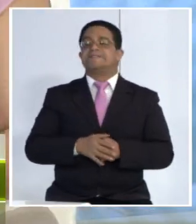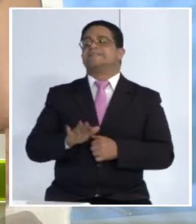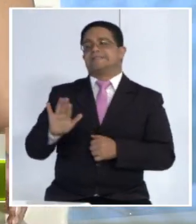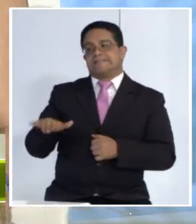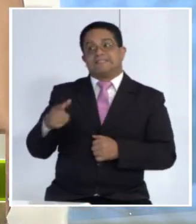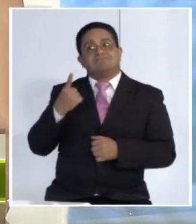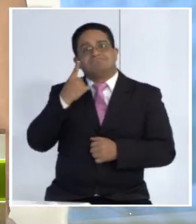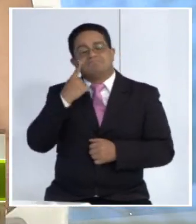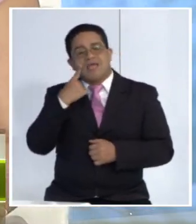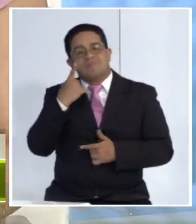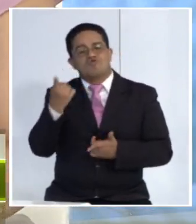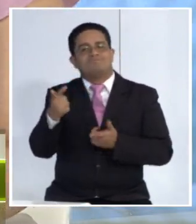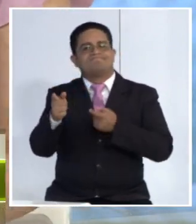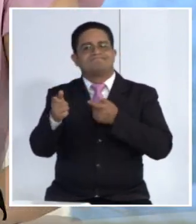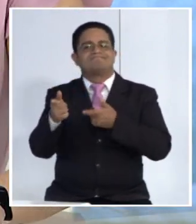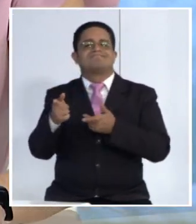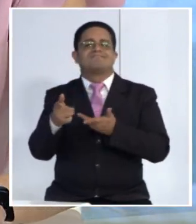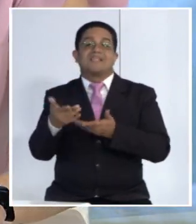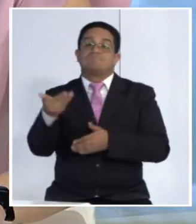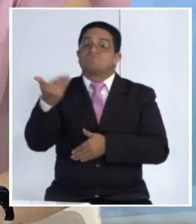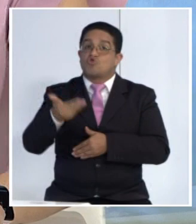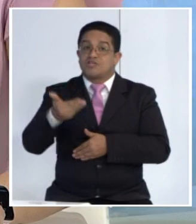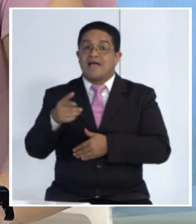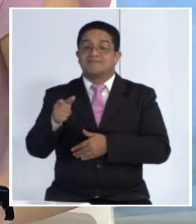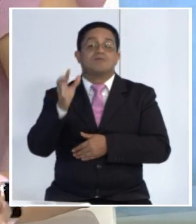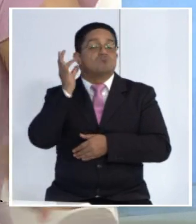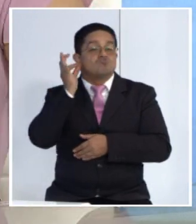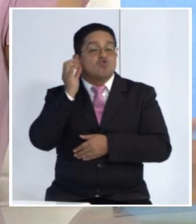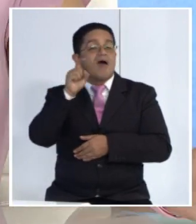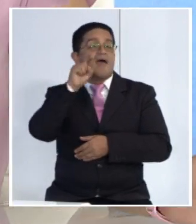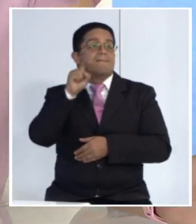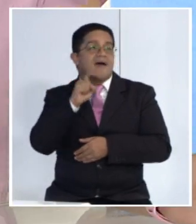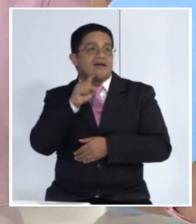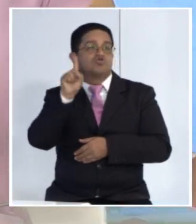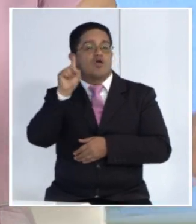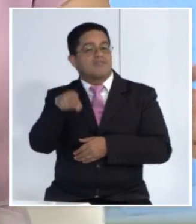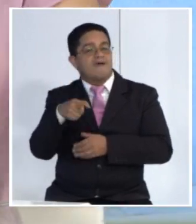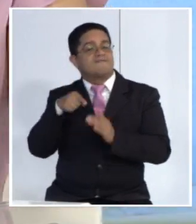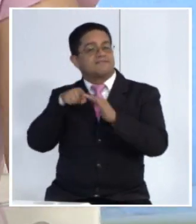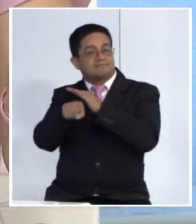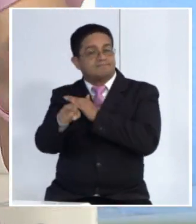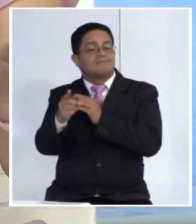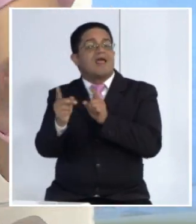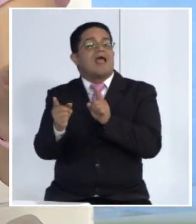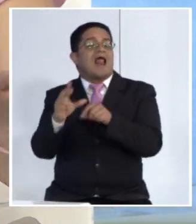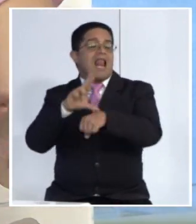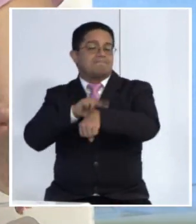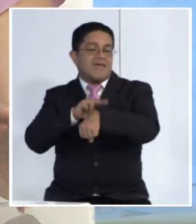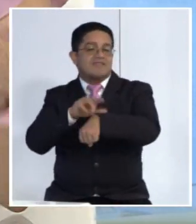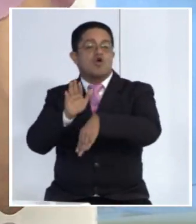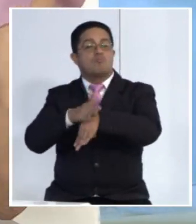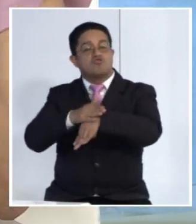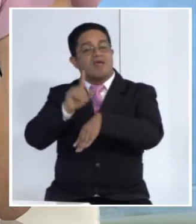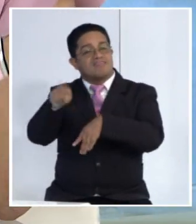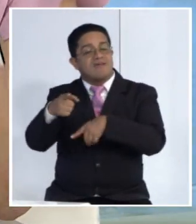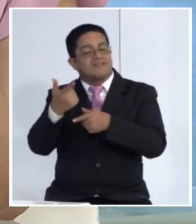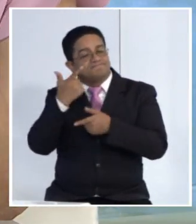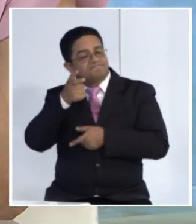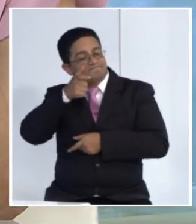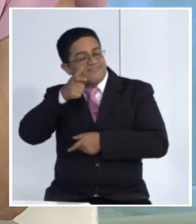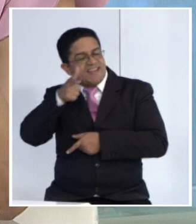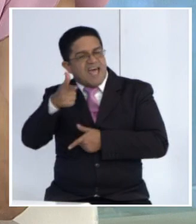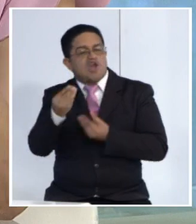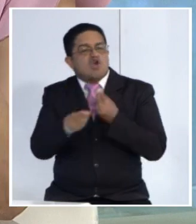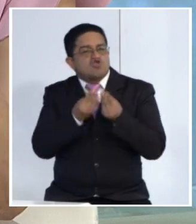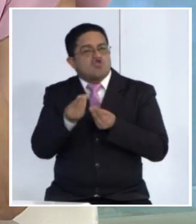Vemos entonces el control prenatal también sumamente importante. Sí. Nos está hablando sobre el proceso de formación de este feto y